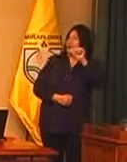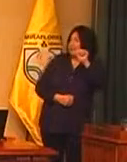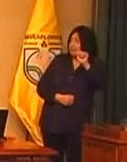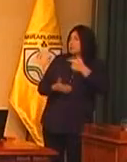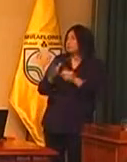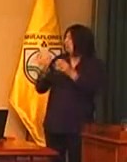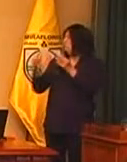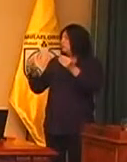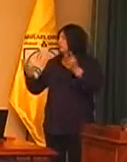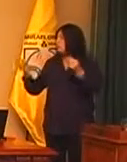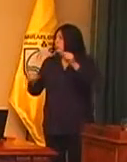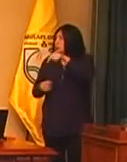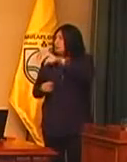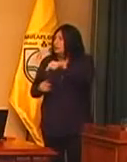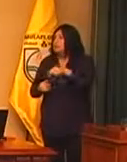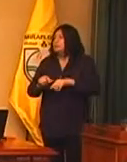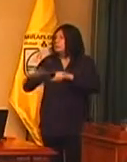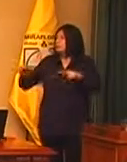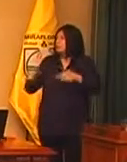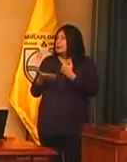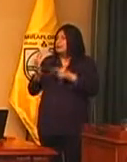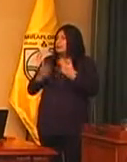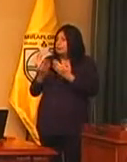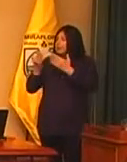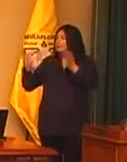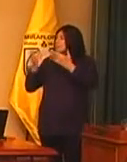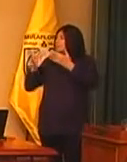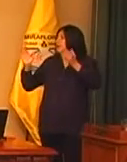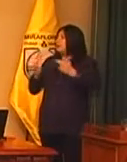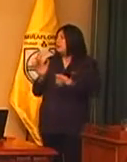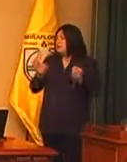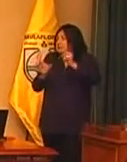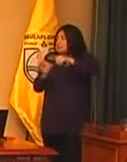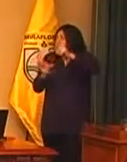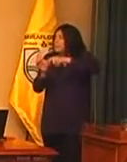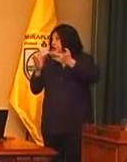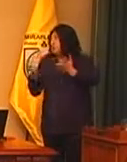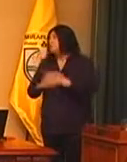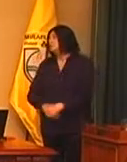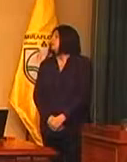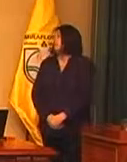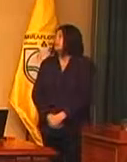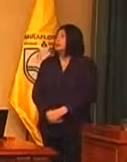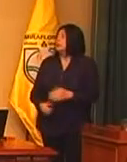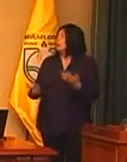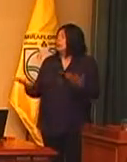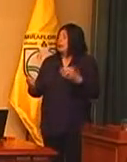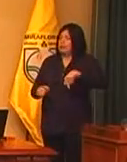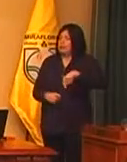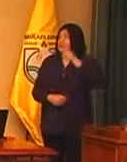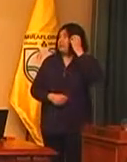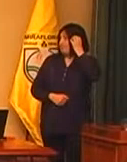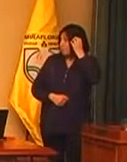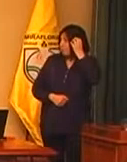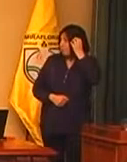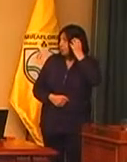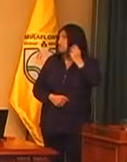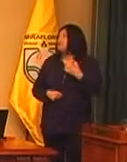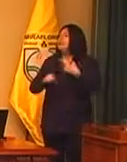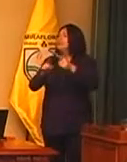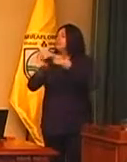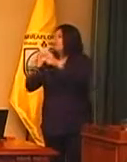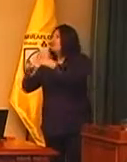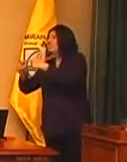muchísimo estos espacios que se van creando, estos espacios participativos. Nosotros en Miraflores tenemos varios